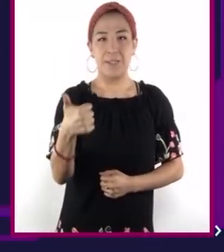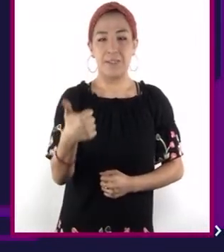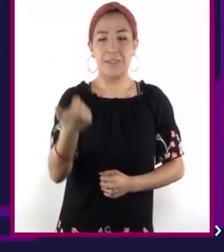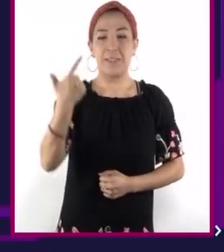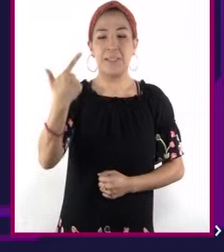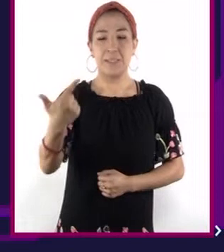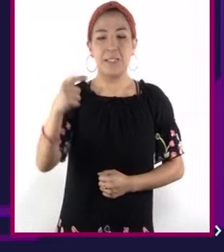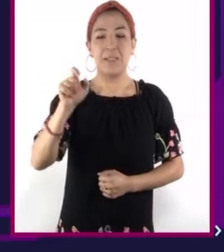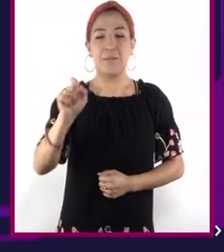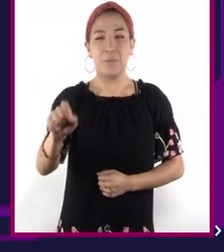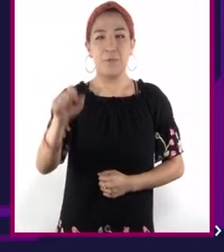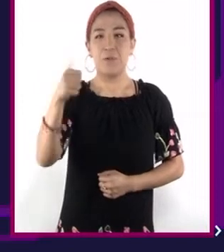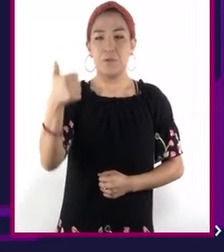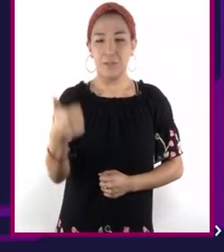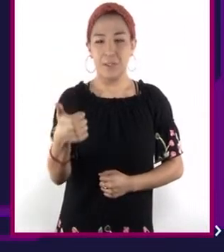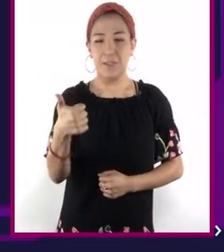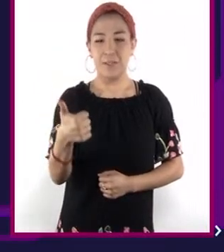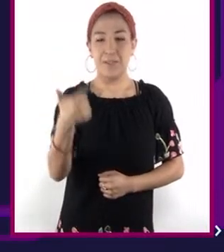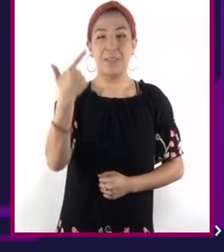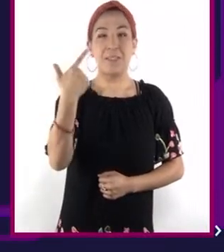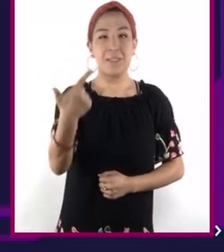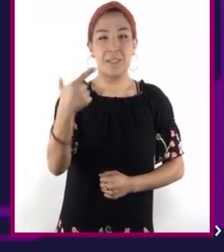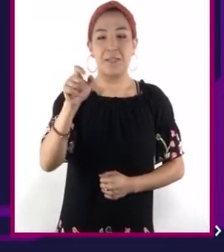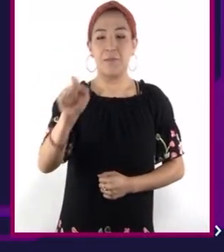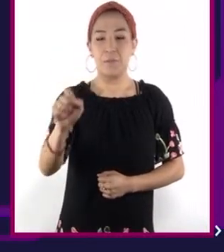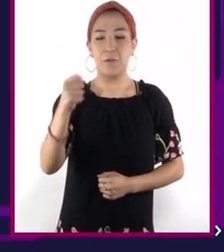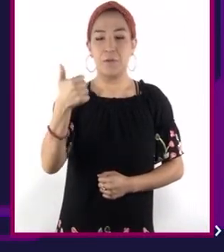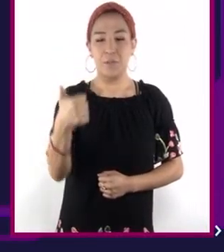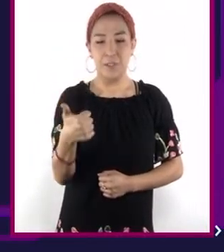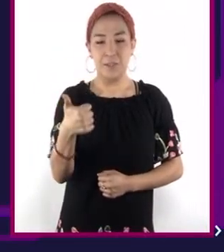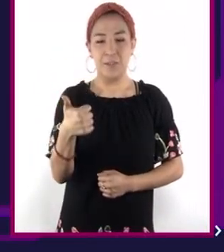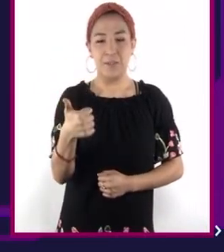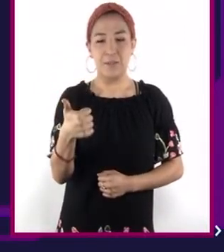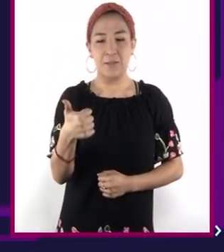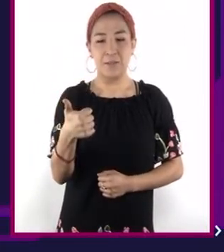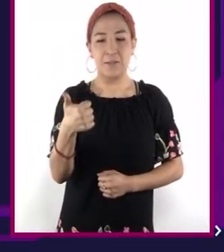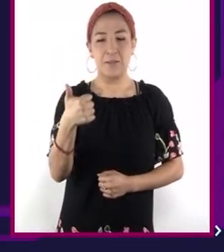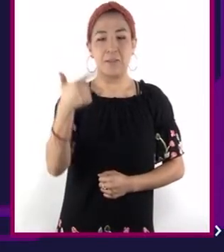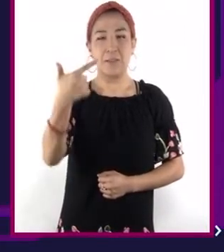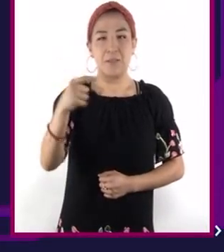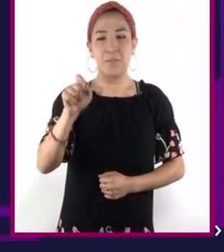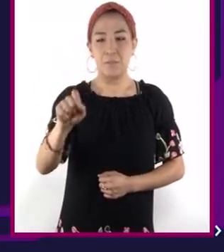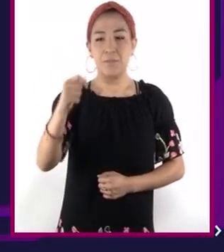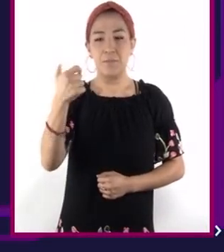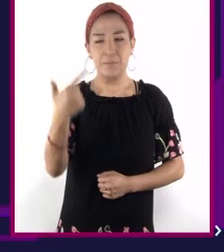7.6, 7.6, 7.6,